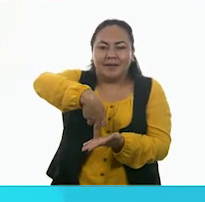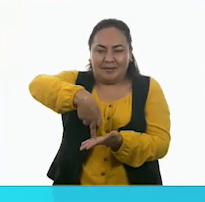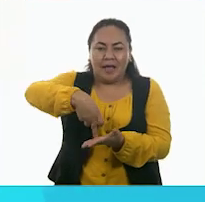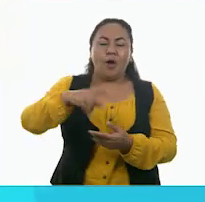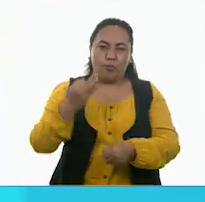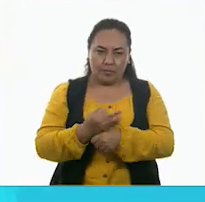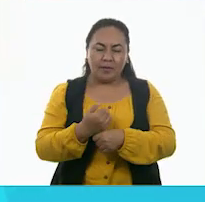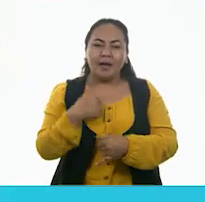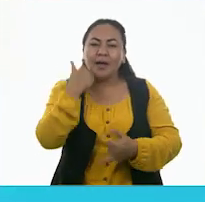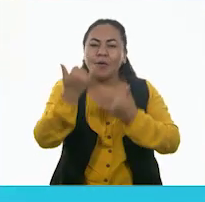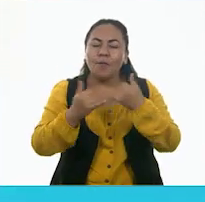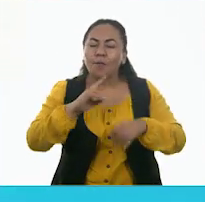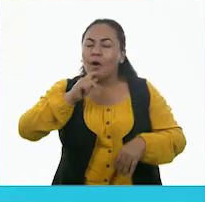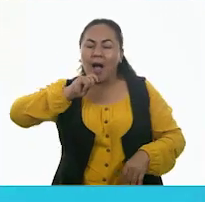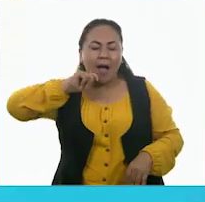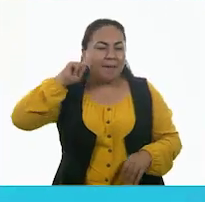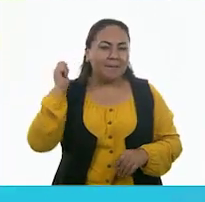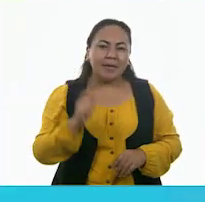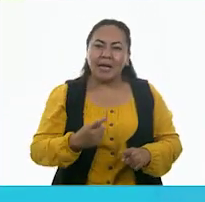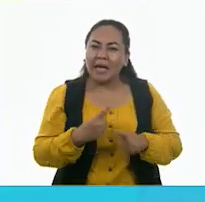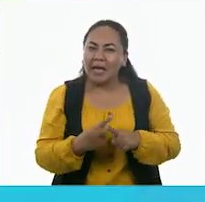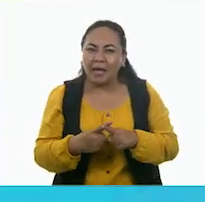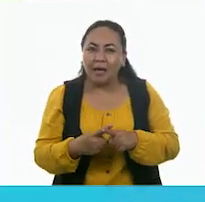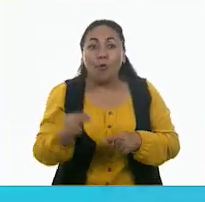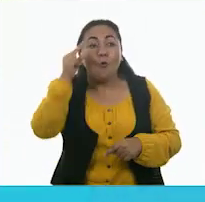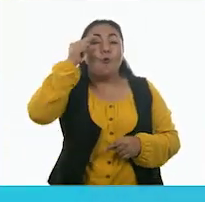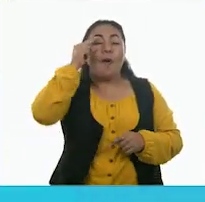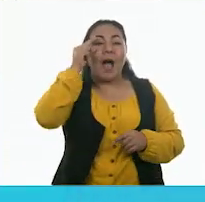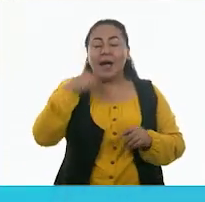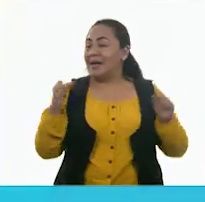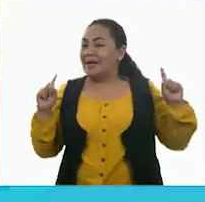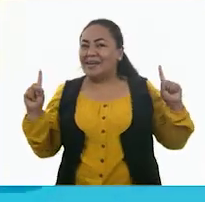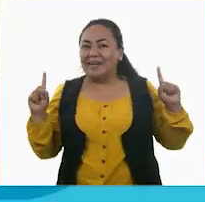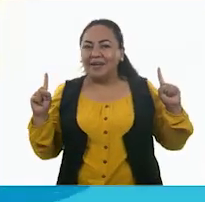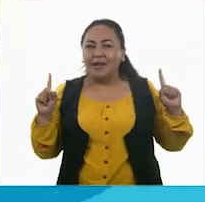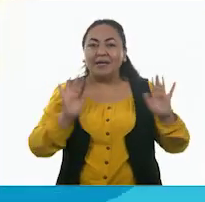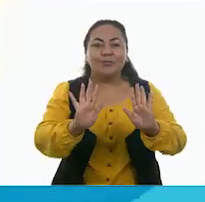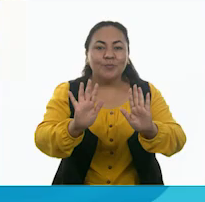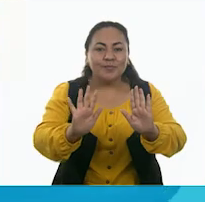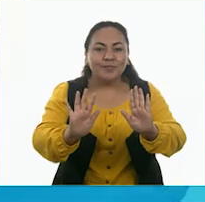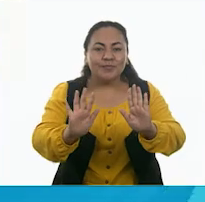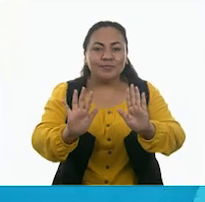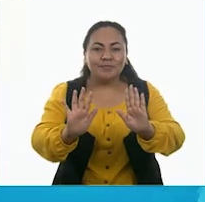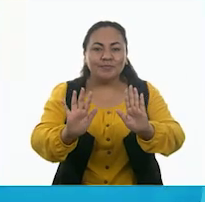Hoy quiero jugar con mi mejor amigo que es Uva. Stop.